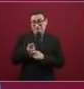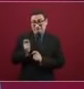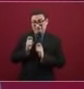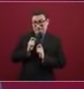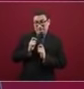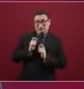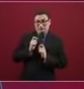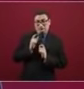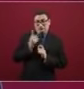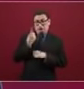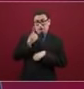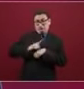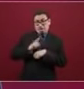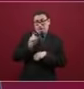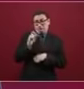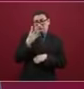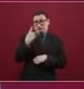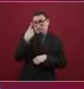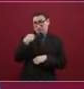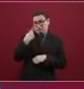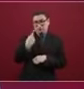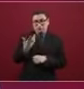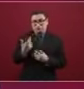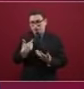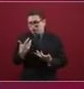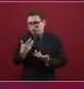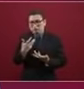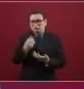tengo todavía, tengo muchas más dudas